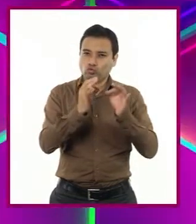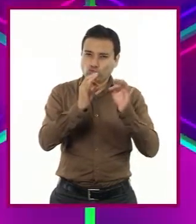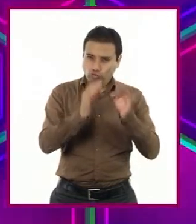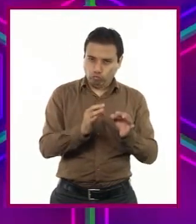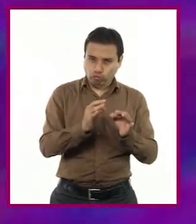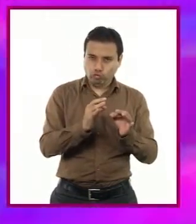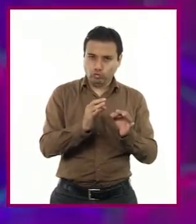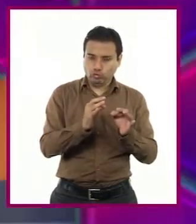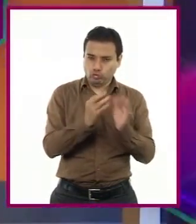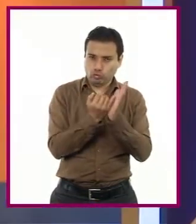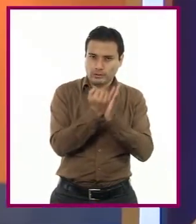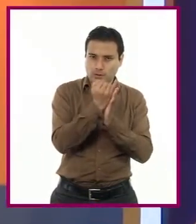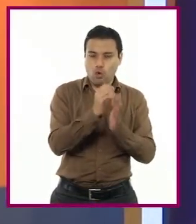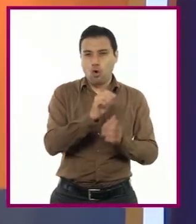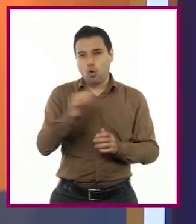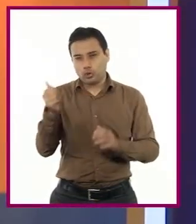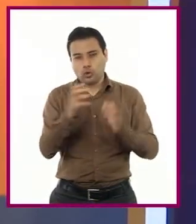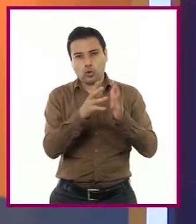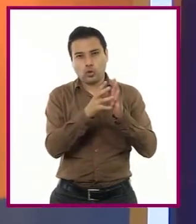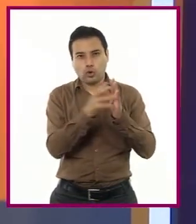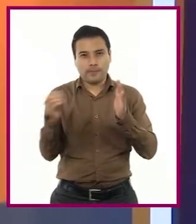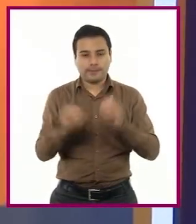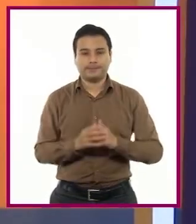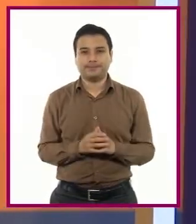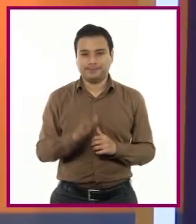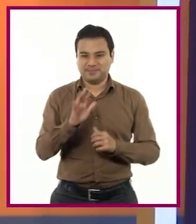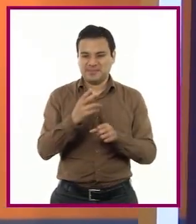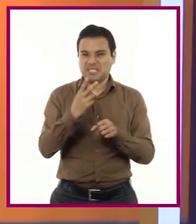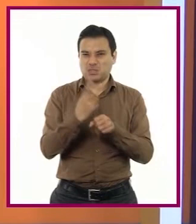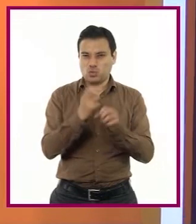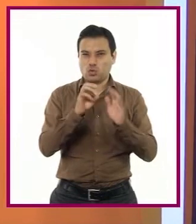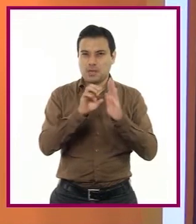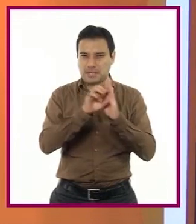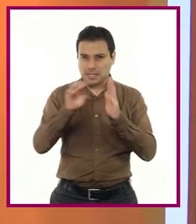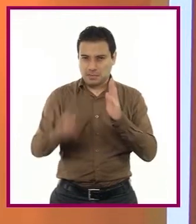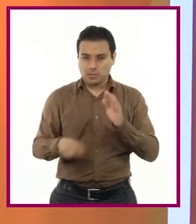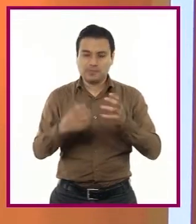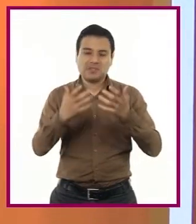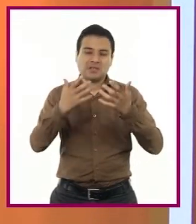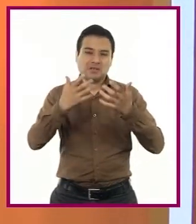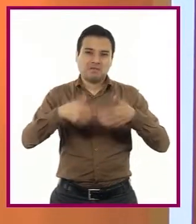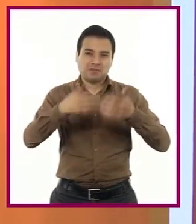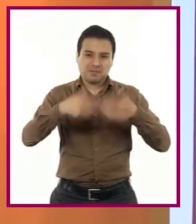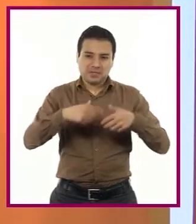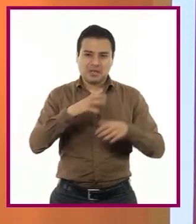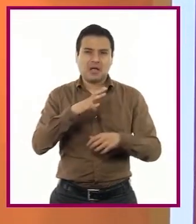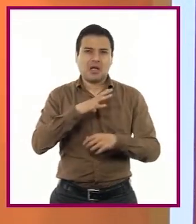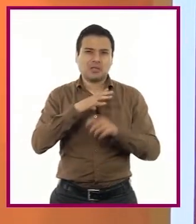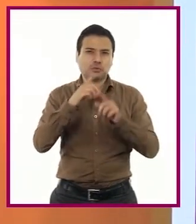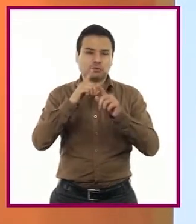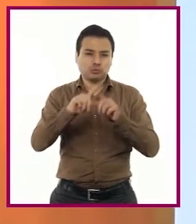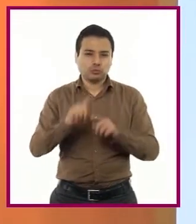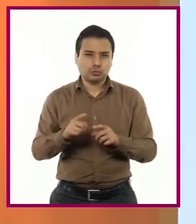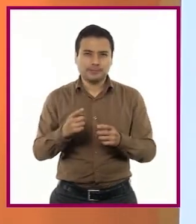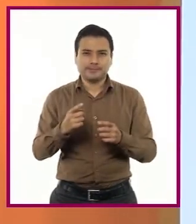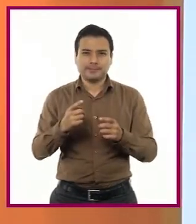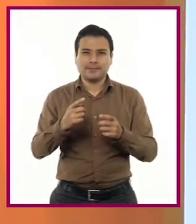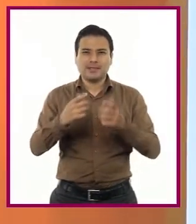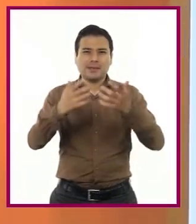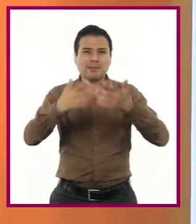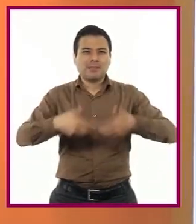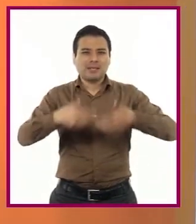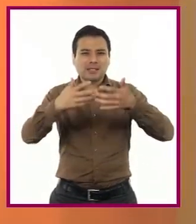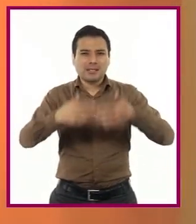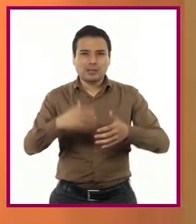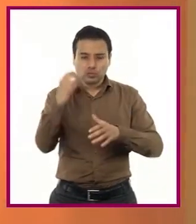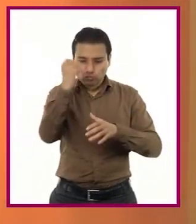boceto. Veamos un segundo ejemplo. En una fábrica se utilizan varias máquinas que cortan triángulos congruentes que se